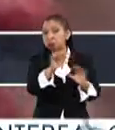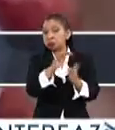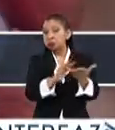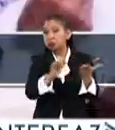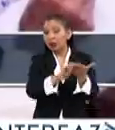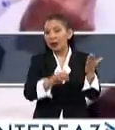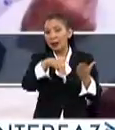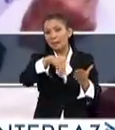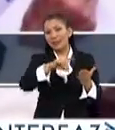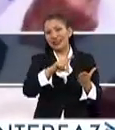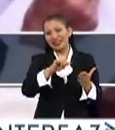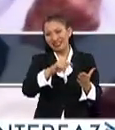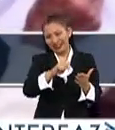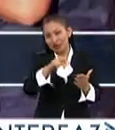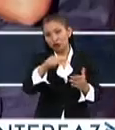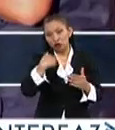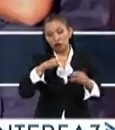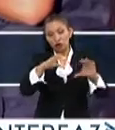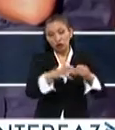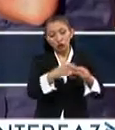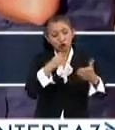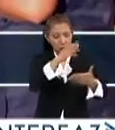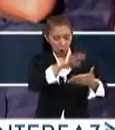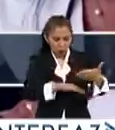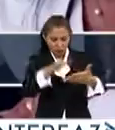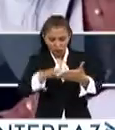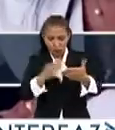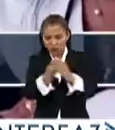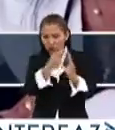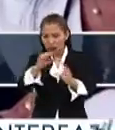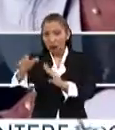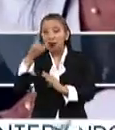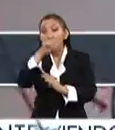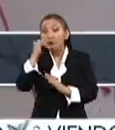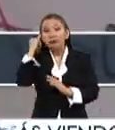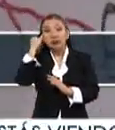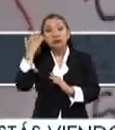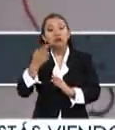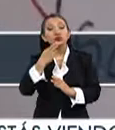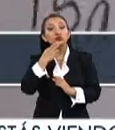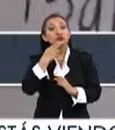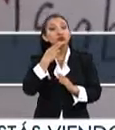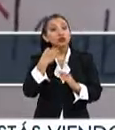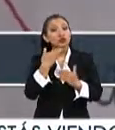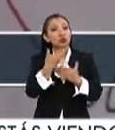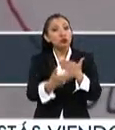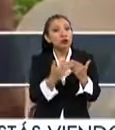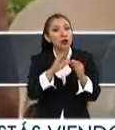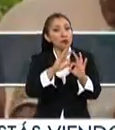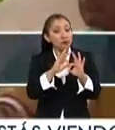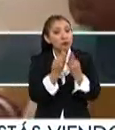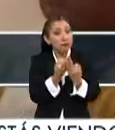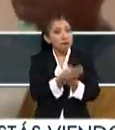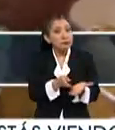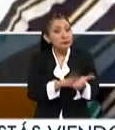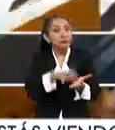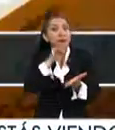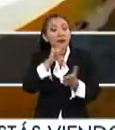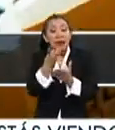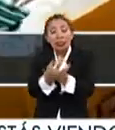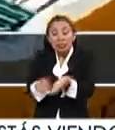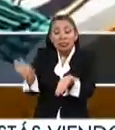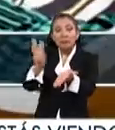del MEVIT, que tenemos nuestros módulos en lenguas indígenas. Entonces el reto es la aplicación no solamente de un modelo bilingüe, sino ya de un